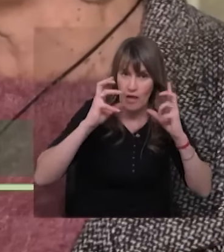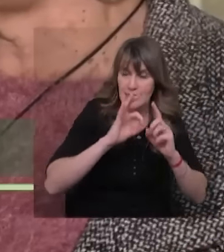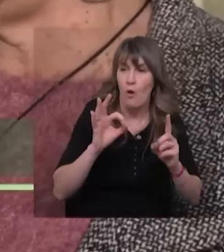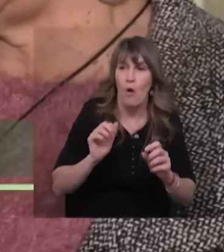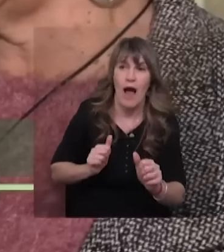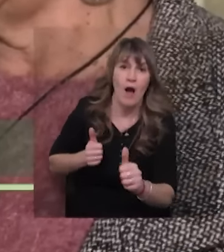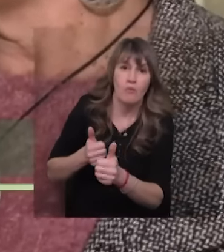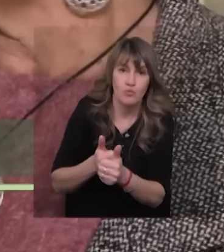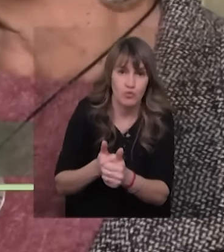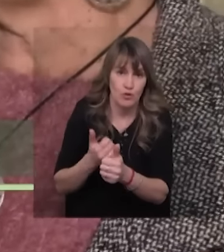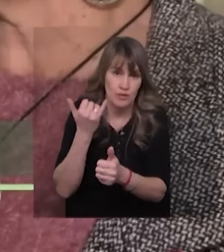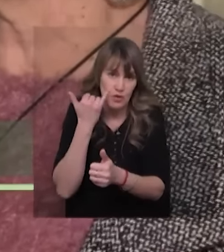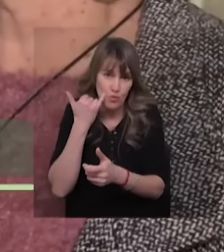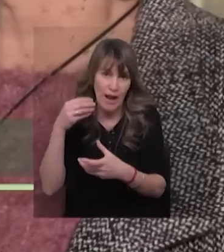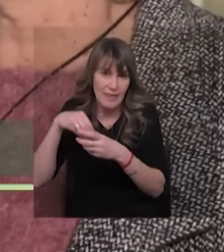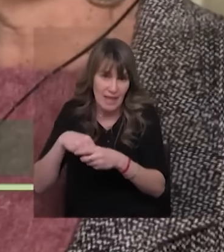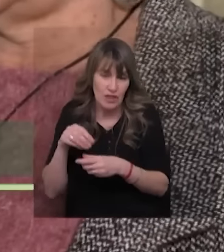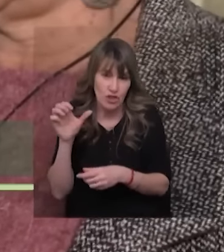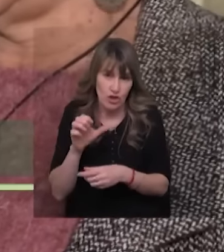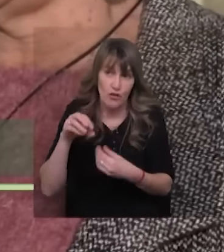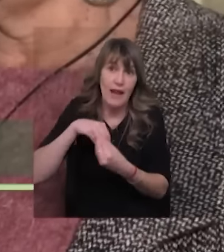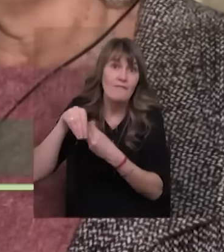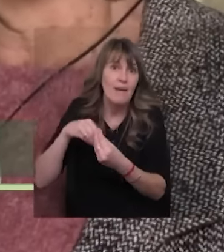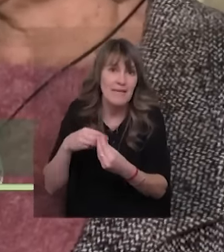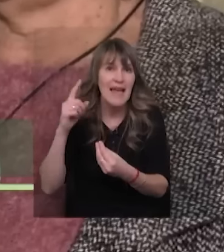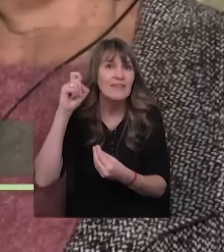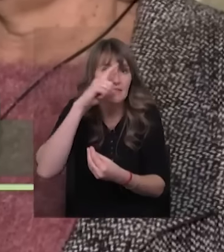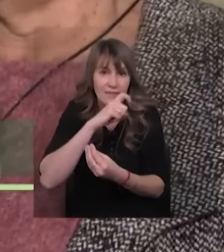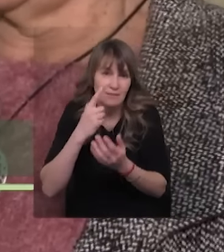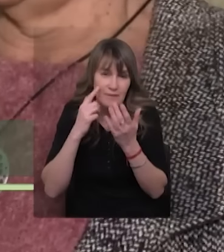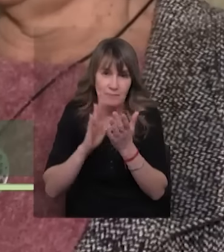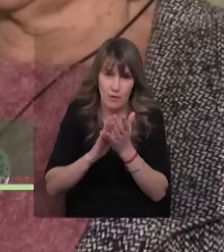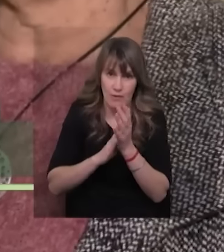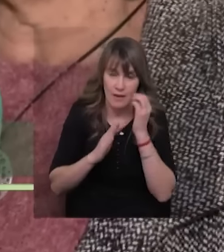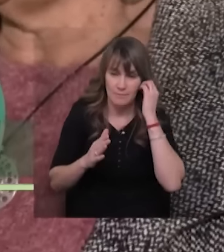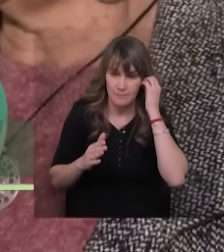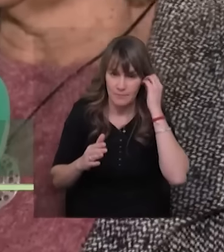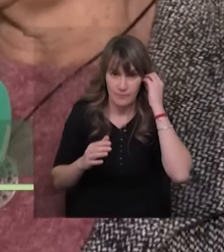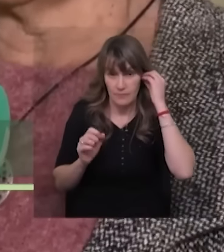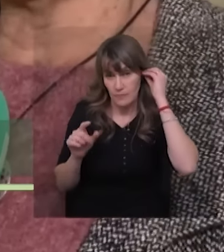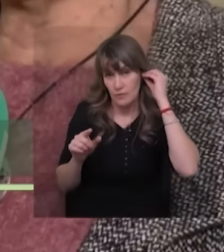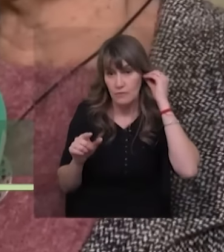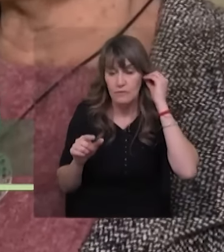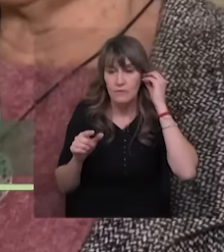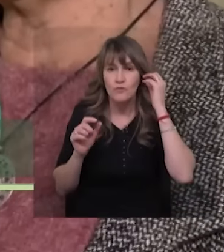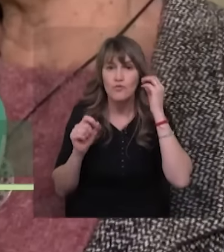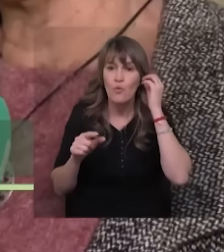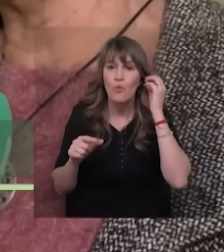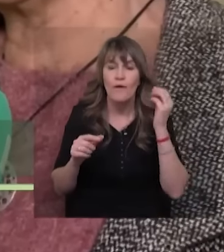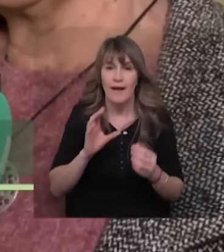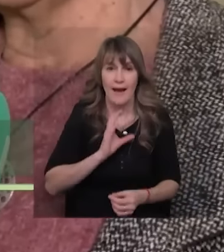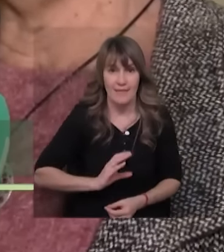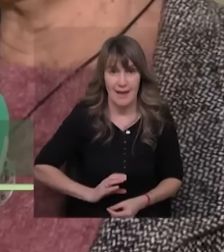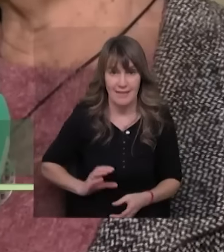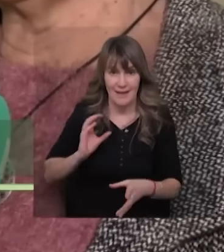sexual intrafamiliar que son las más difíciles muchas veces de probar porque Bueno una de las características digo todas estas violencias se